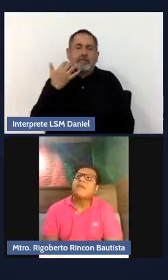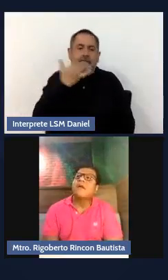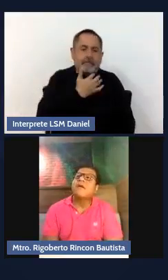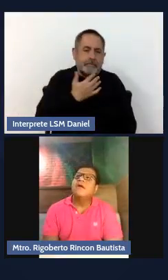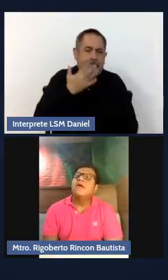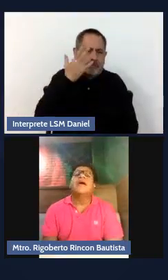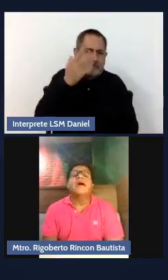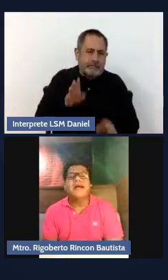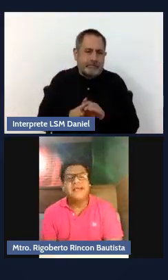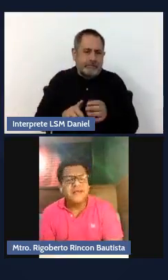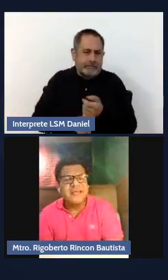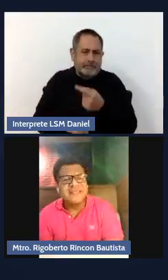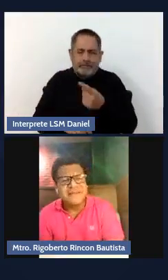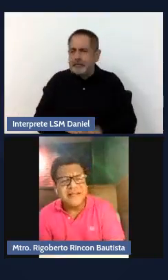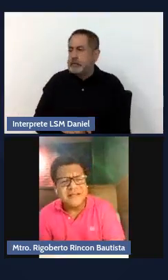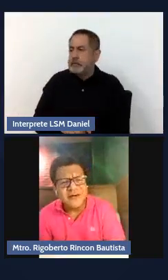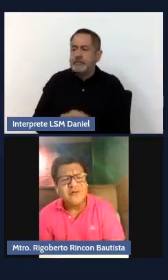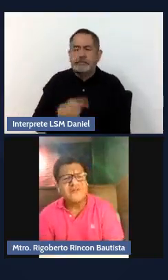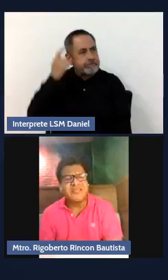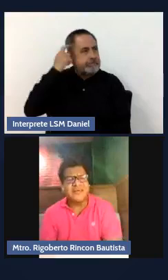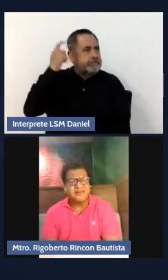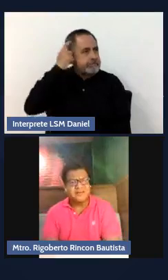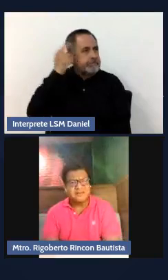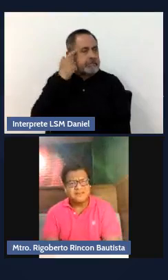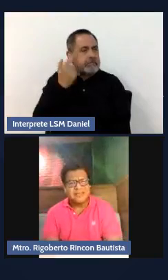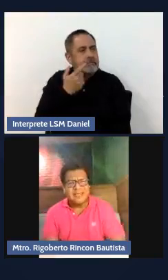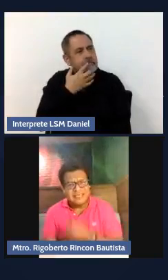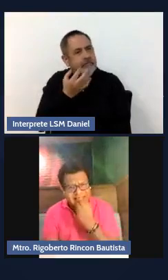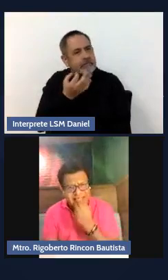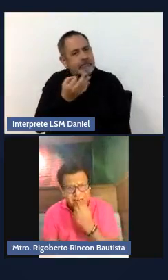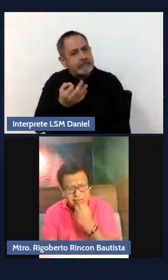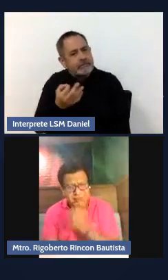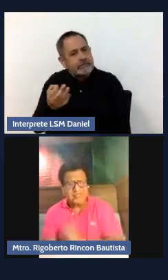Ay, creo que se me antoja un cigarro. Esa es la conducta.